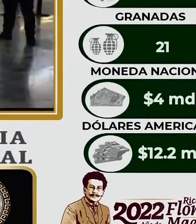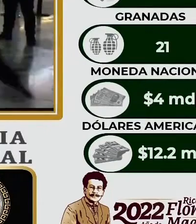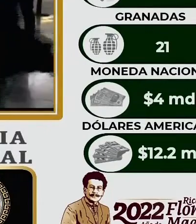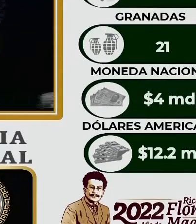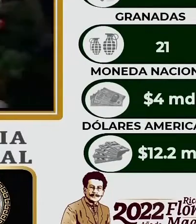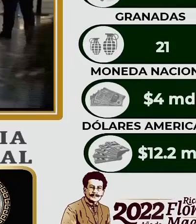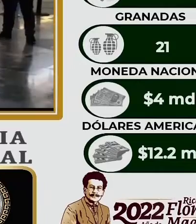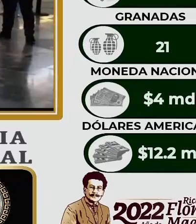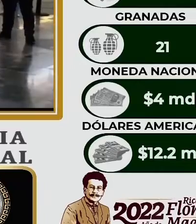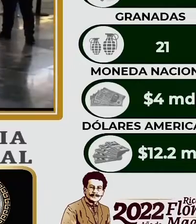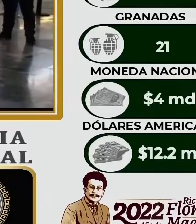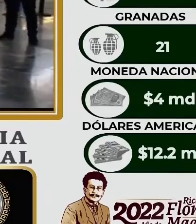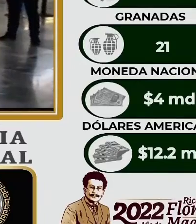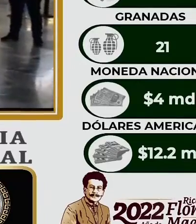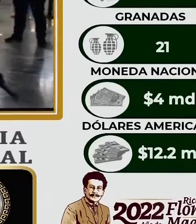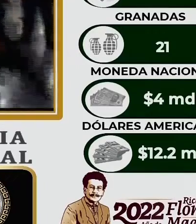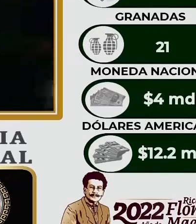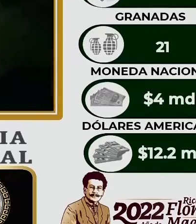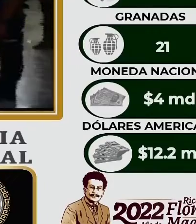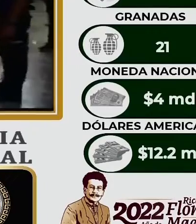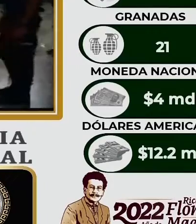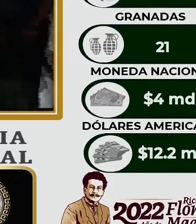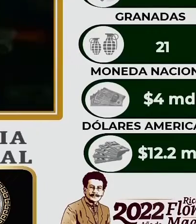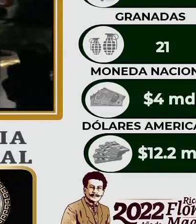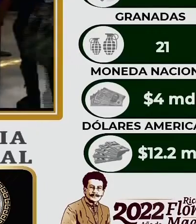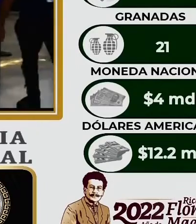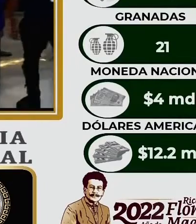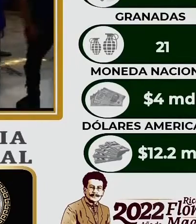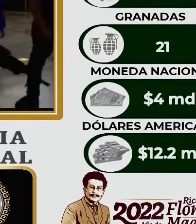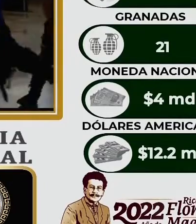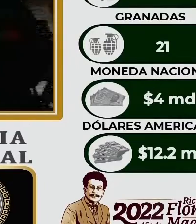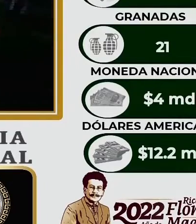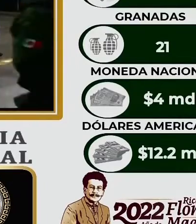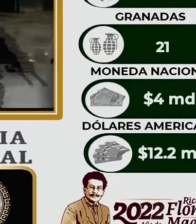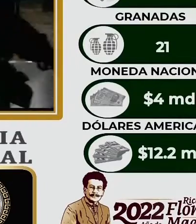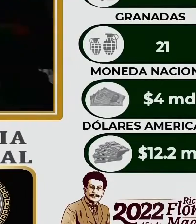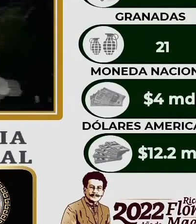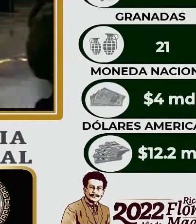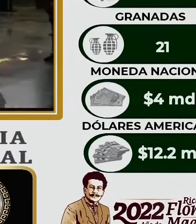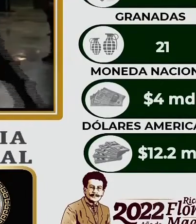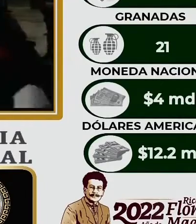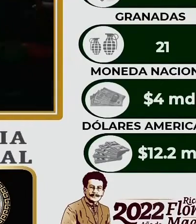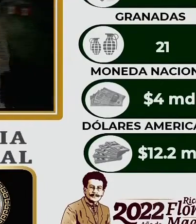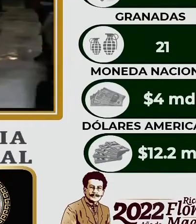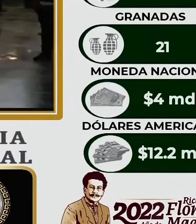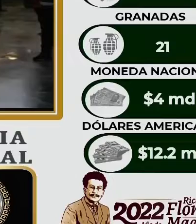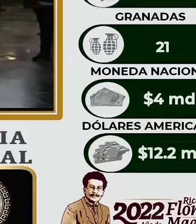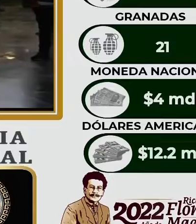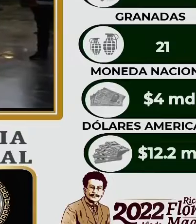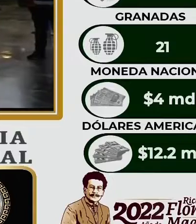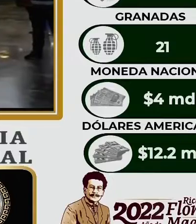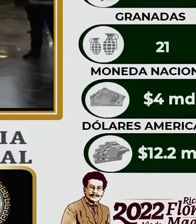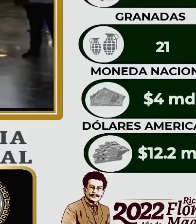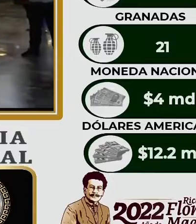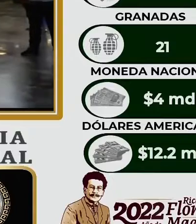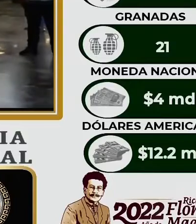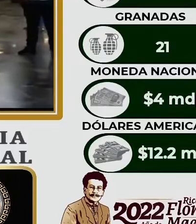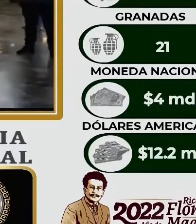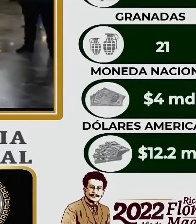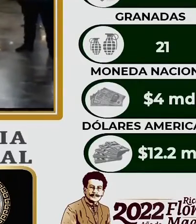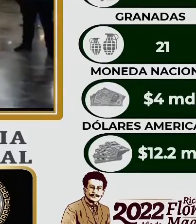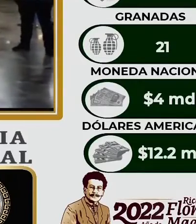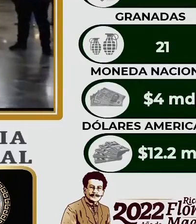que corresponde a las mesas de seguridad aquí del Estado, lideradas por la señora gobernadora. Aquí tenemos